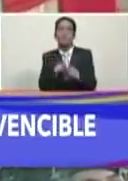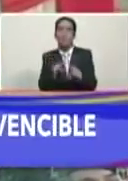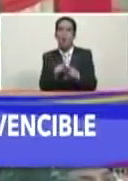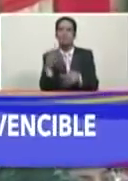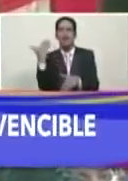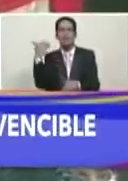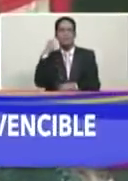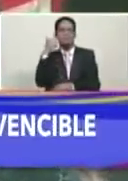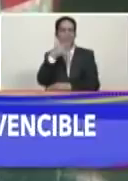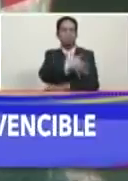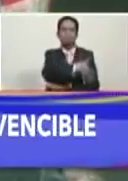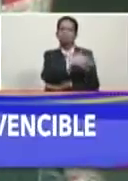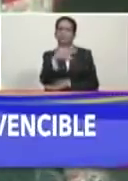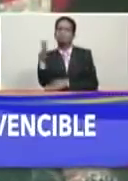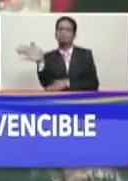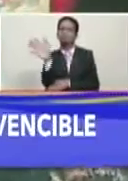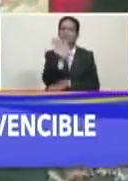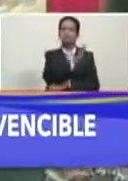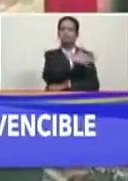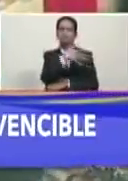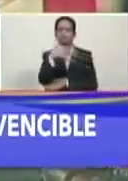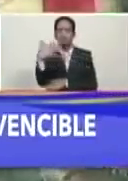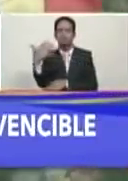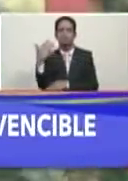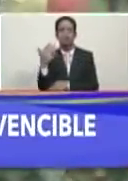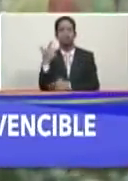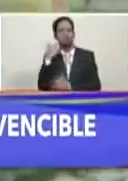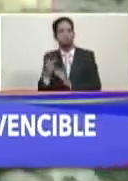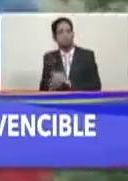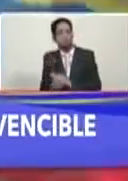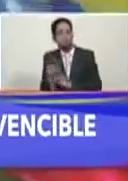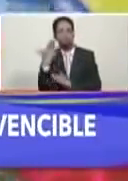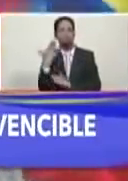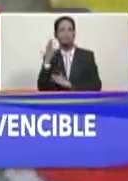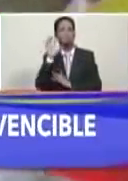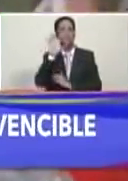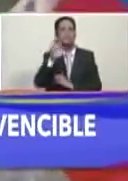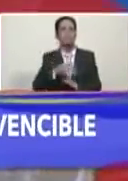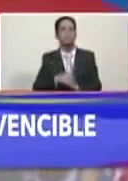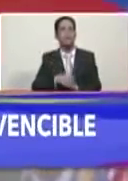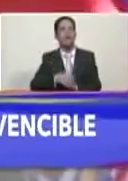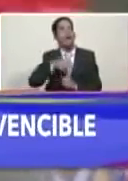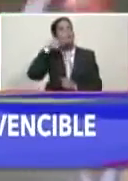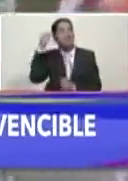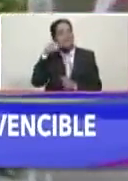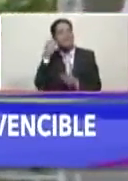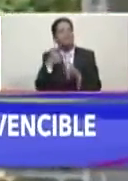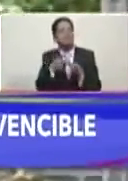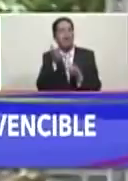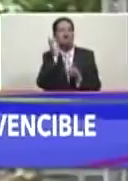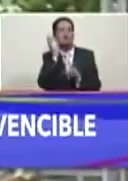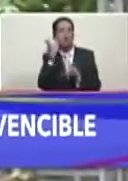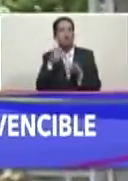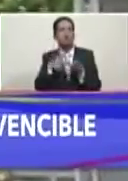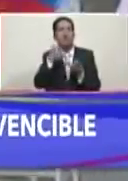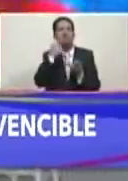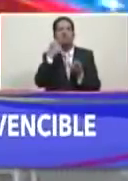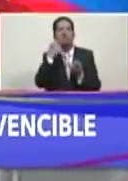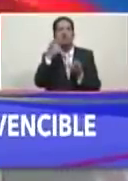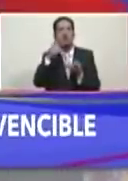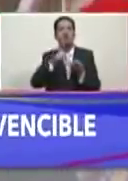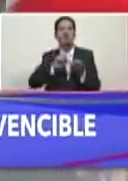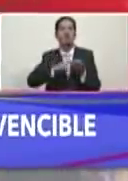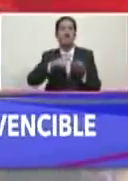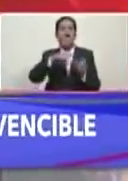ellos cuando fundaron la República, amarillo, azul y rojo y las estrellas que señalan